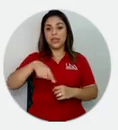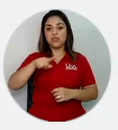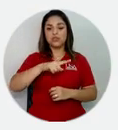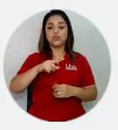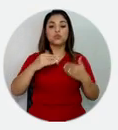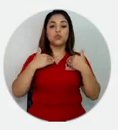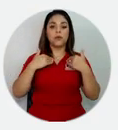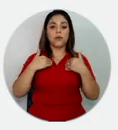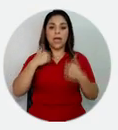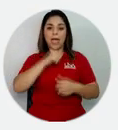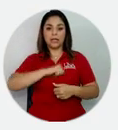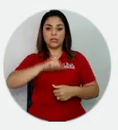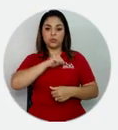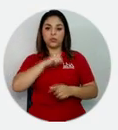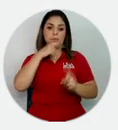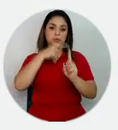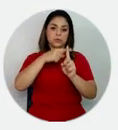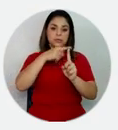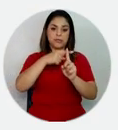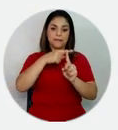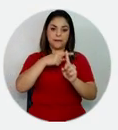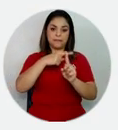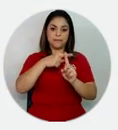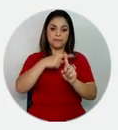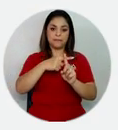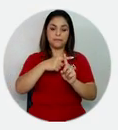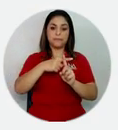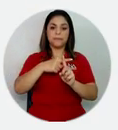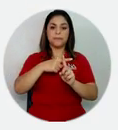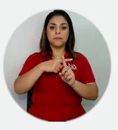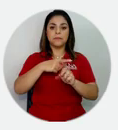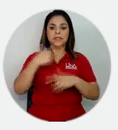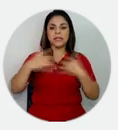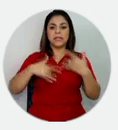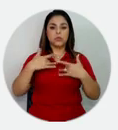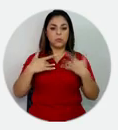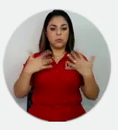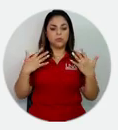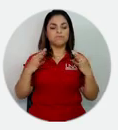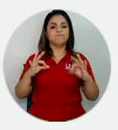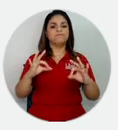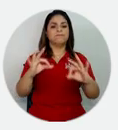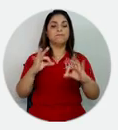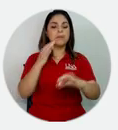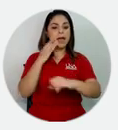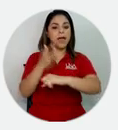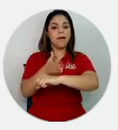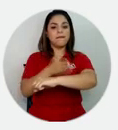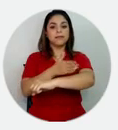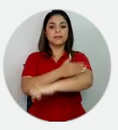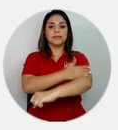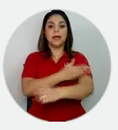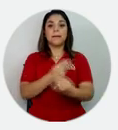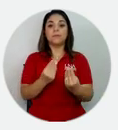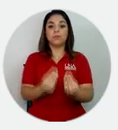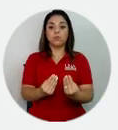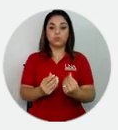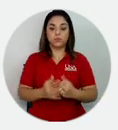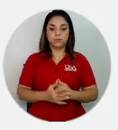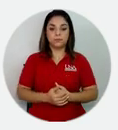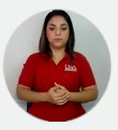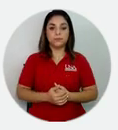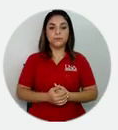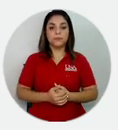porque ellos vinieron con una actitud muy positiva, muy constructiva, y hemos logrado avanzar mucho,